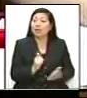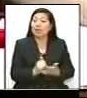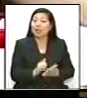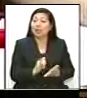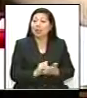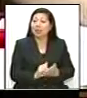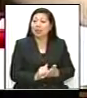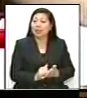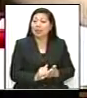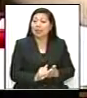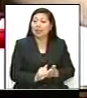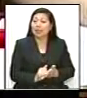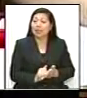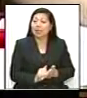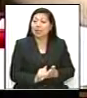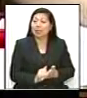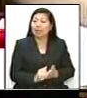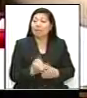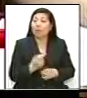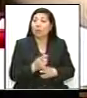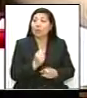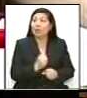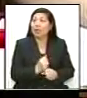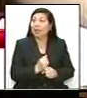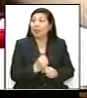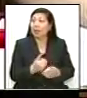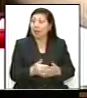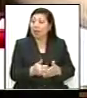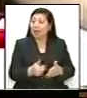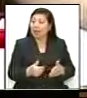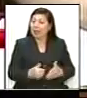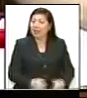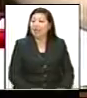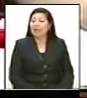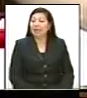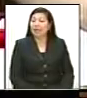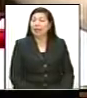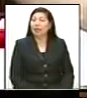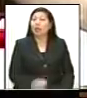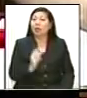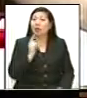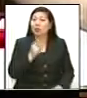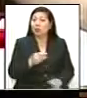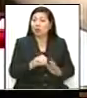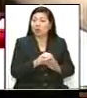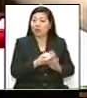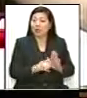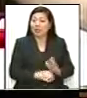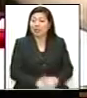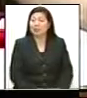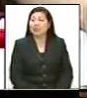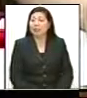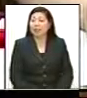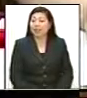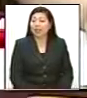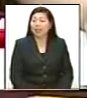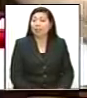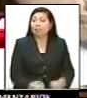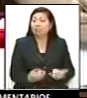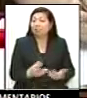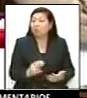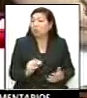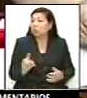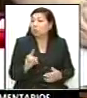ejercicio de la función previo acto de acusación constitucional, ¿no es cierto? Entonces, no